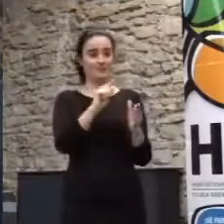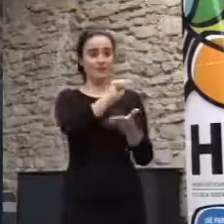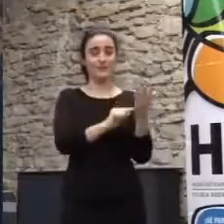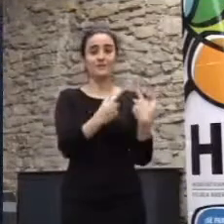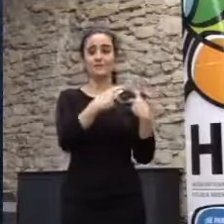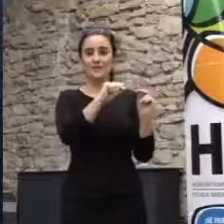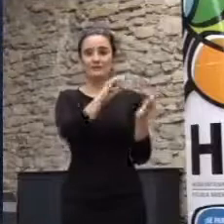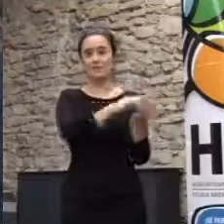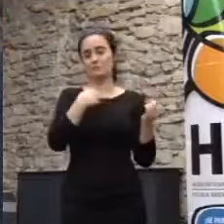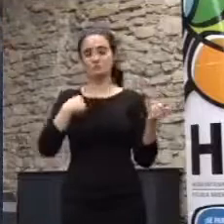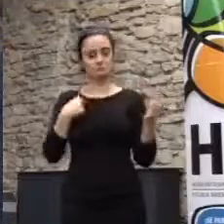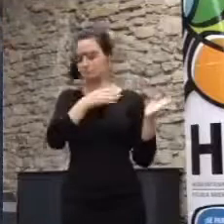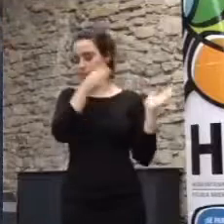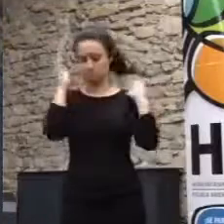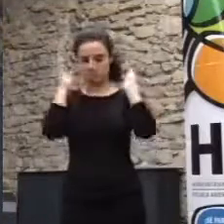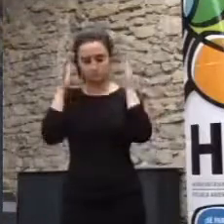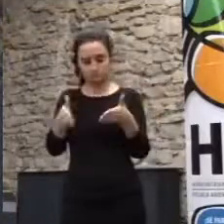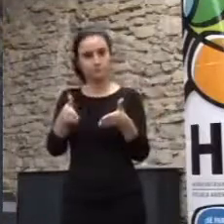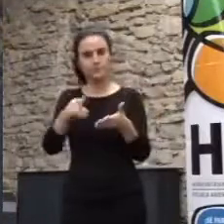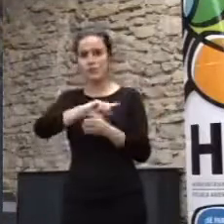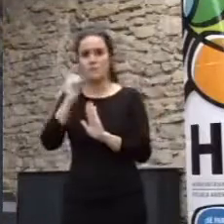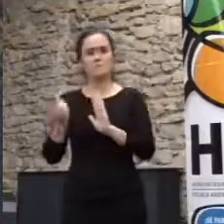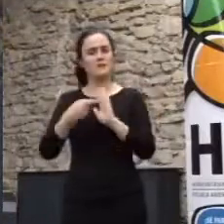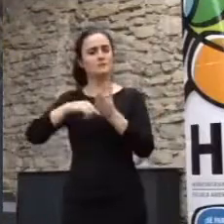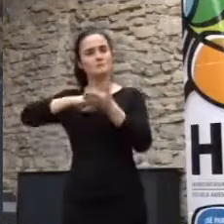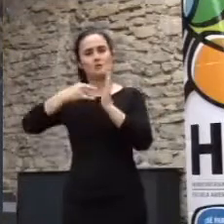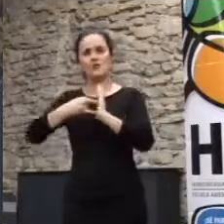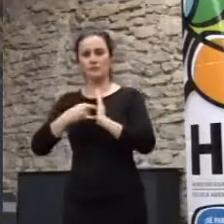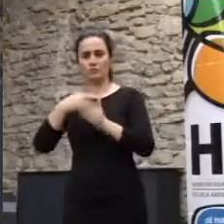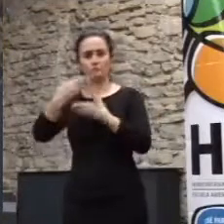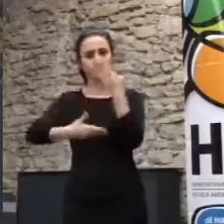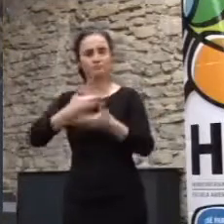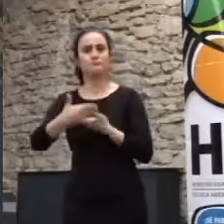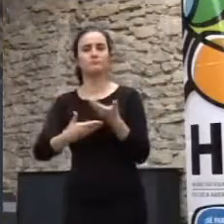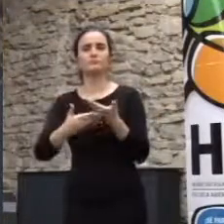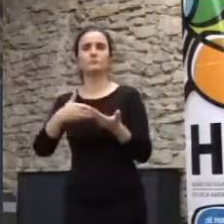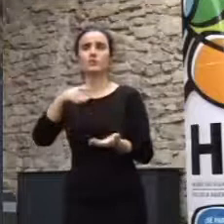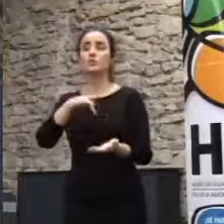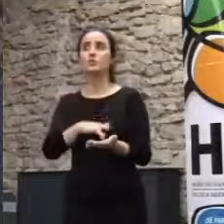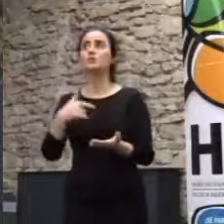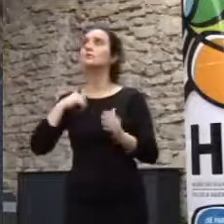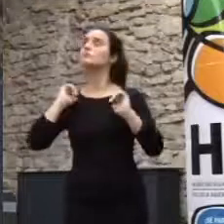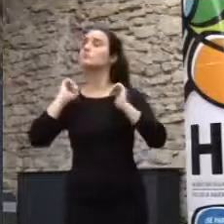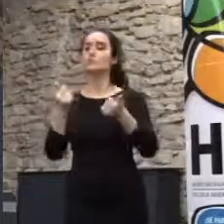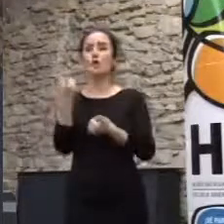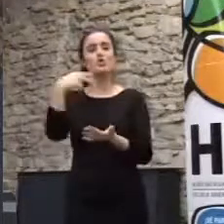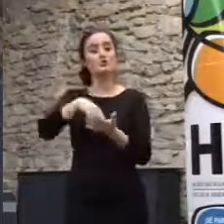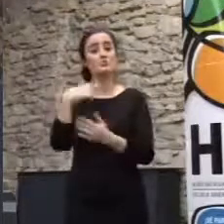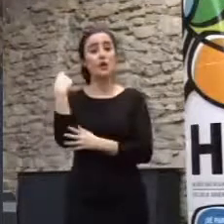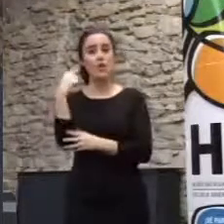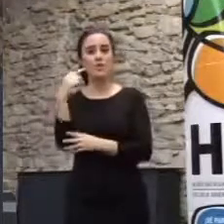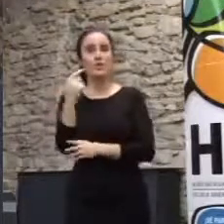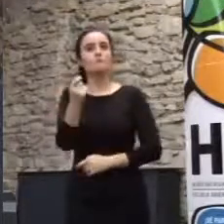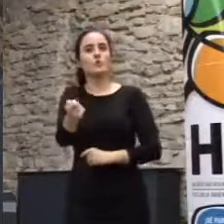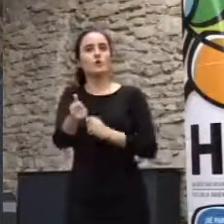dije, me voy a dedicar en cuerpo y alma a esto, ¿no?, a este proyecto. Esto fue Empecé con ello en 2011 y poquito a